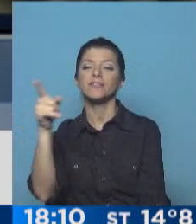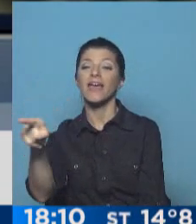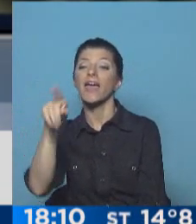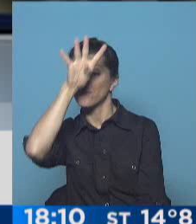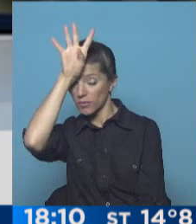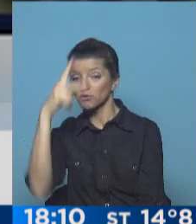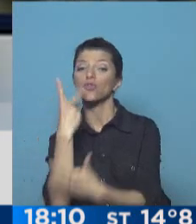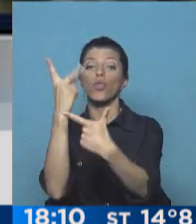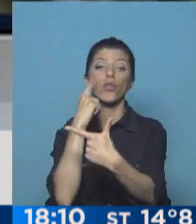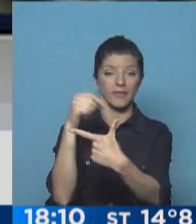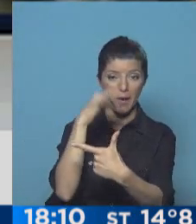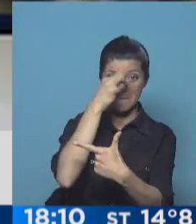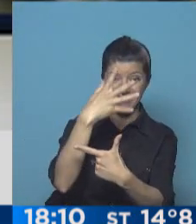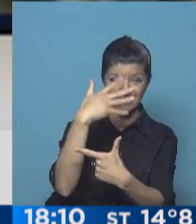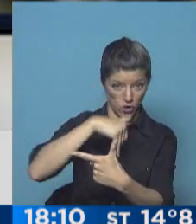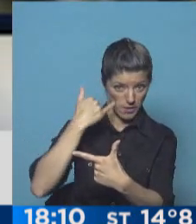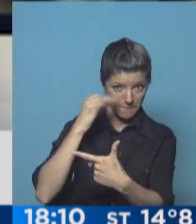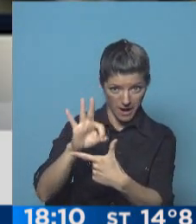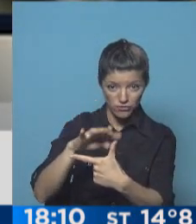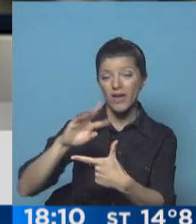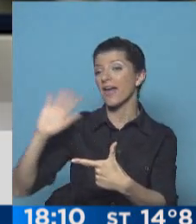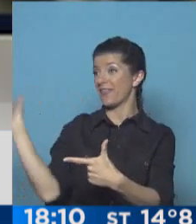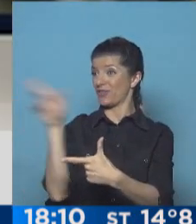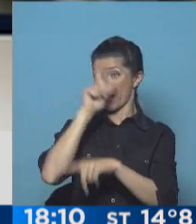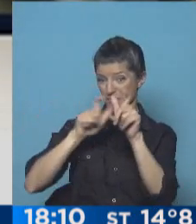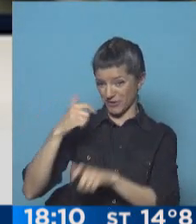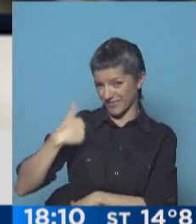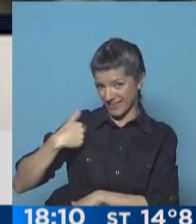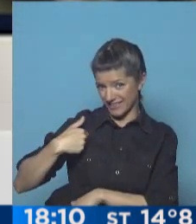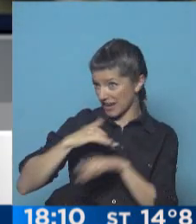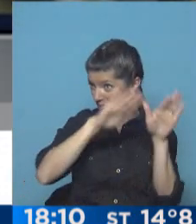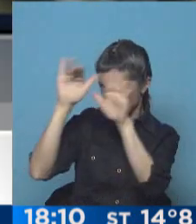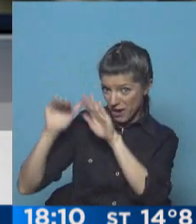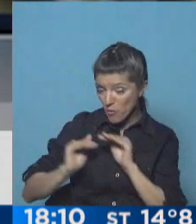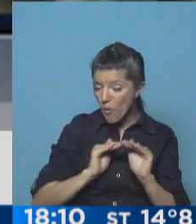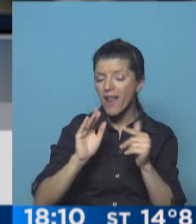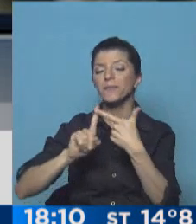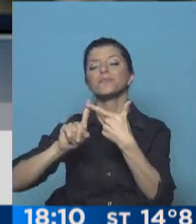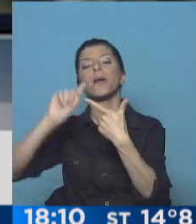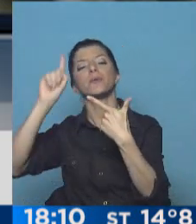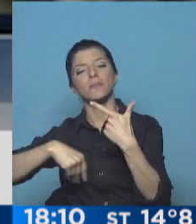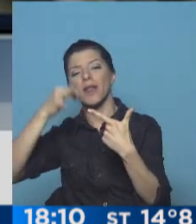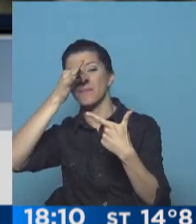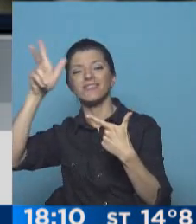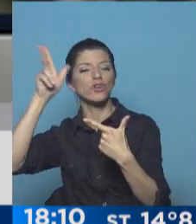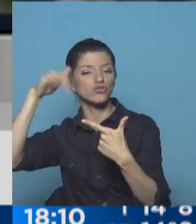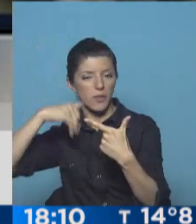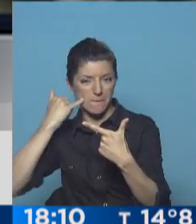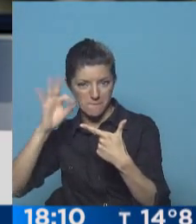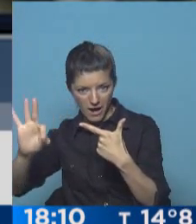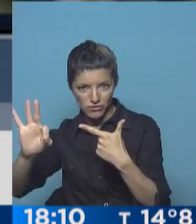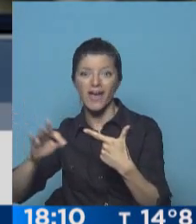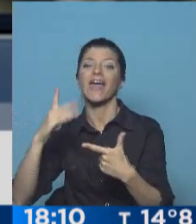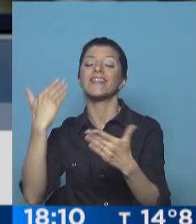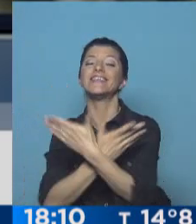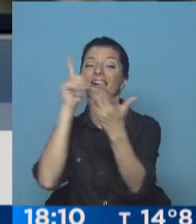fechas, el 25 de mayo, que es la de todos los argentinos y que la comparte con todos los argentinos, y el 28 de mayo, que es el día de los